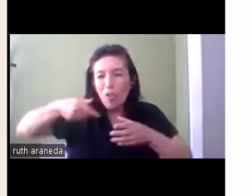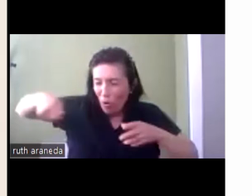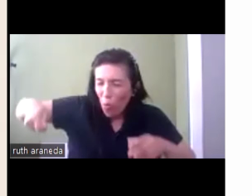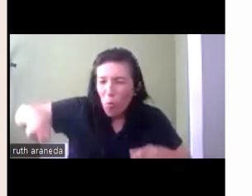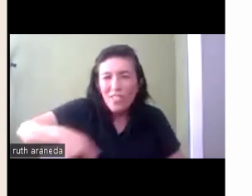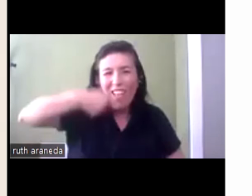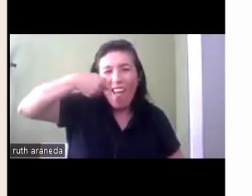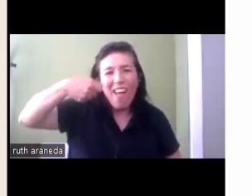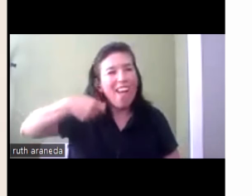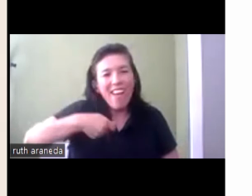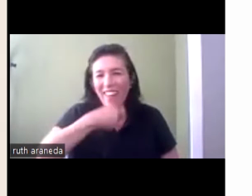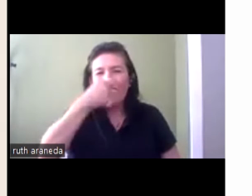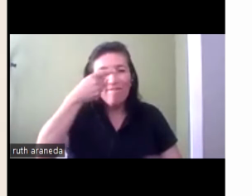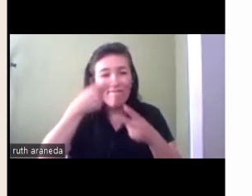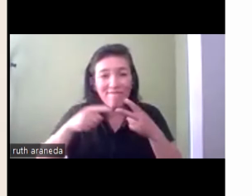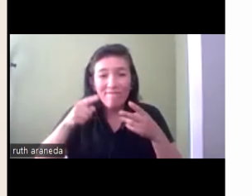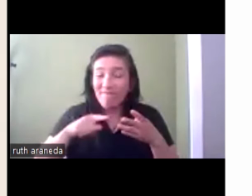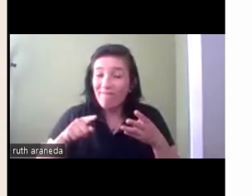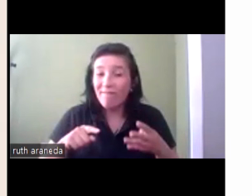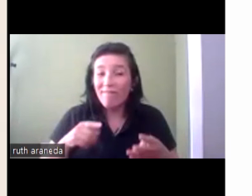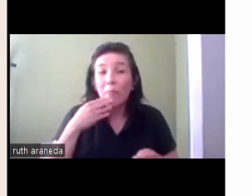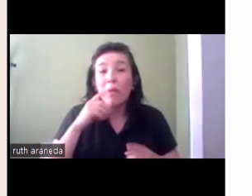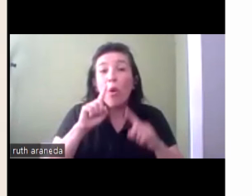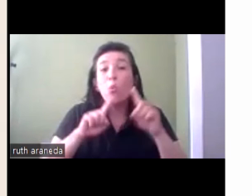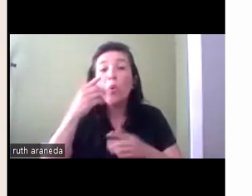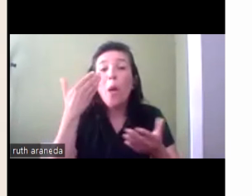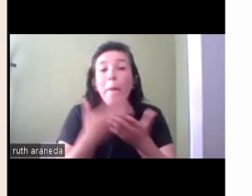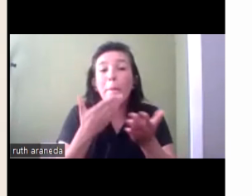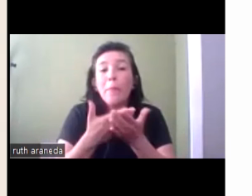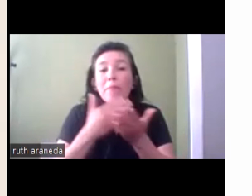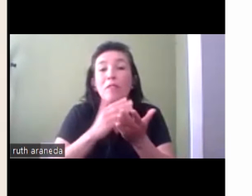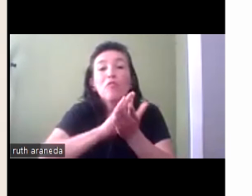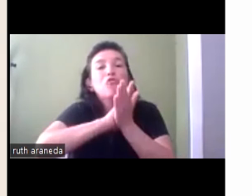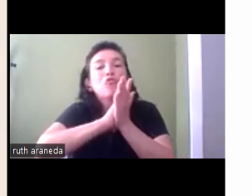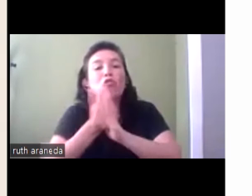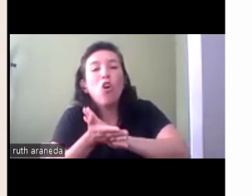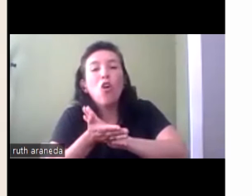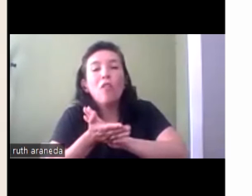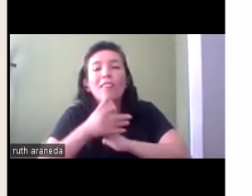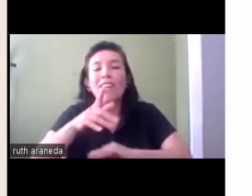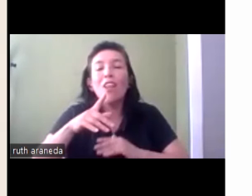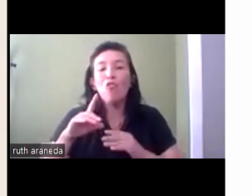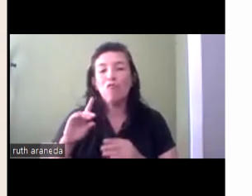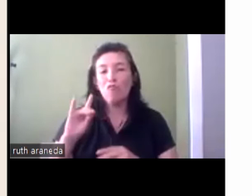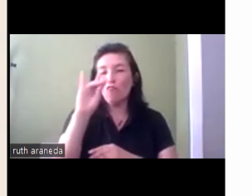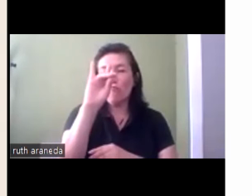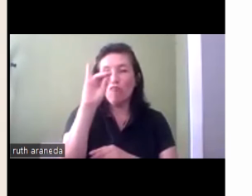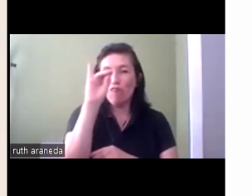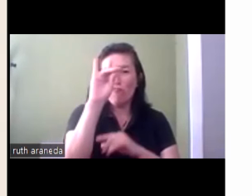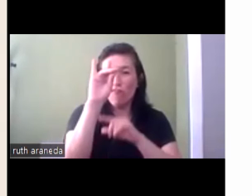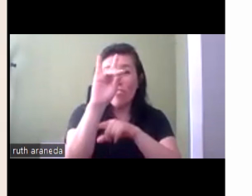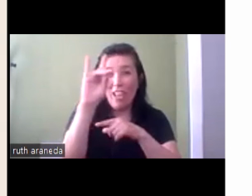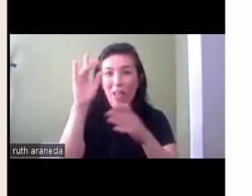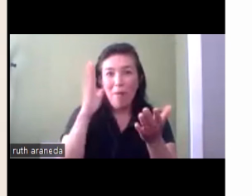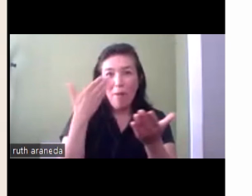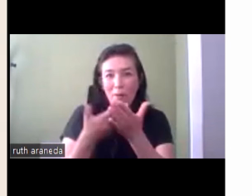también se ha caracterizado por un aprovechamiento íntegro de los recursos que entregan los camélidos, en este caso con evidencia de que